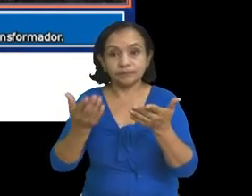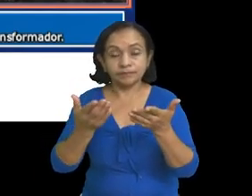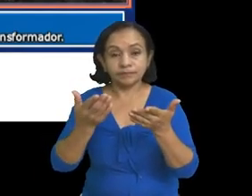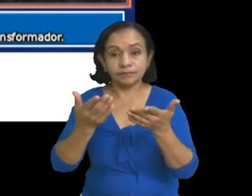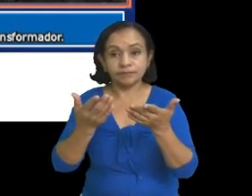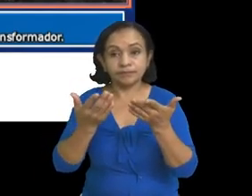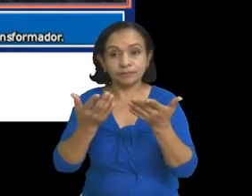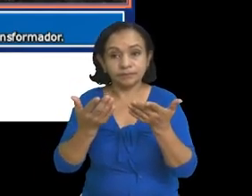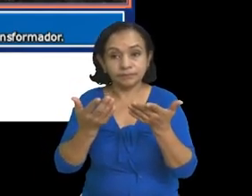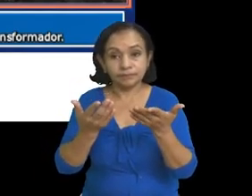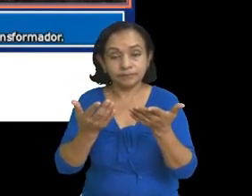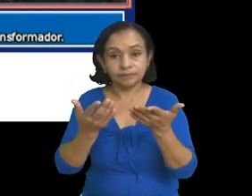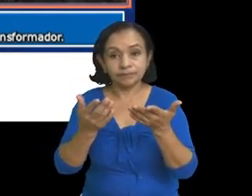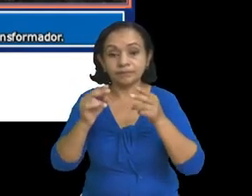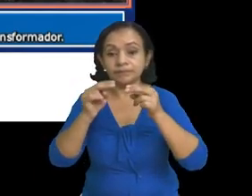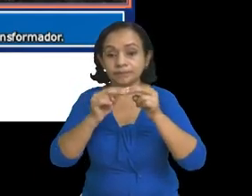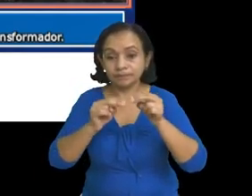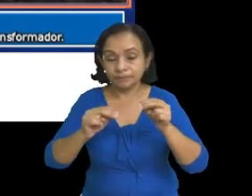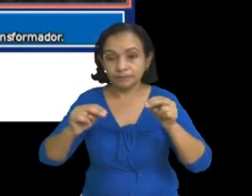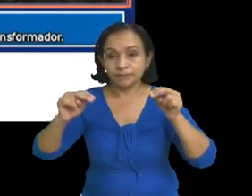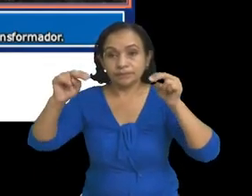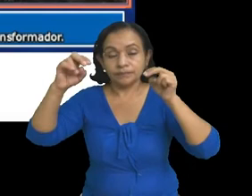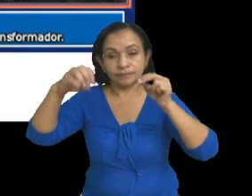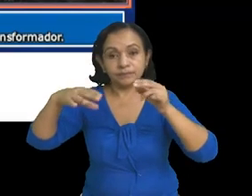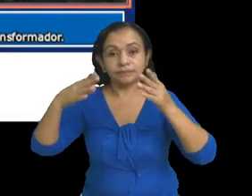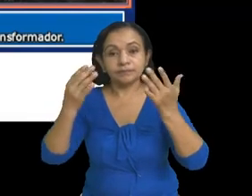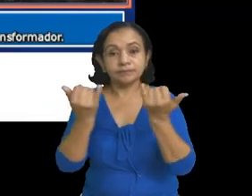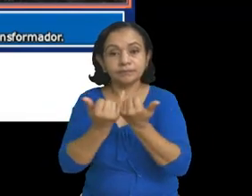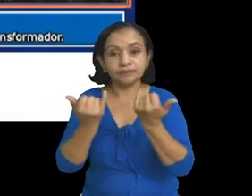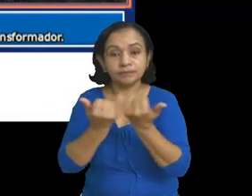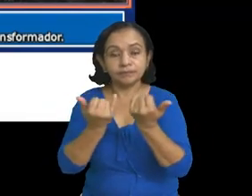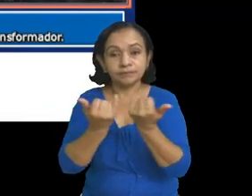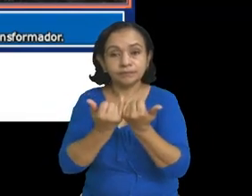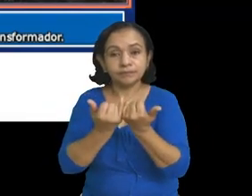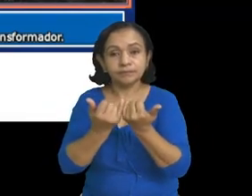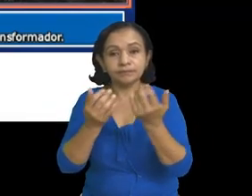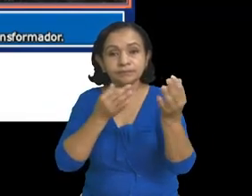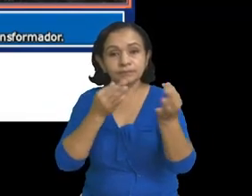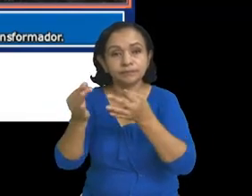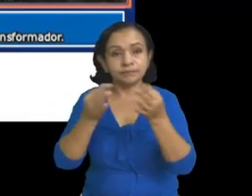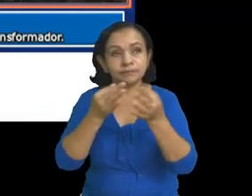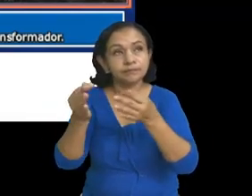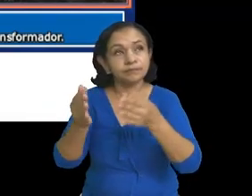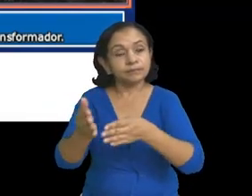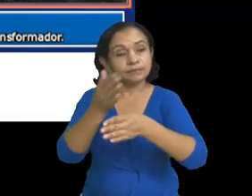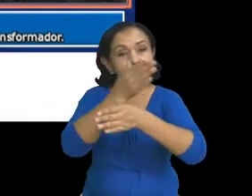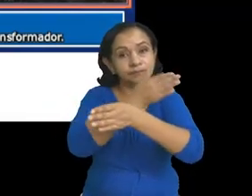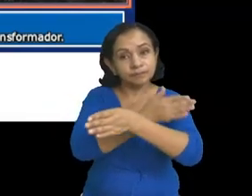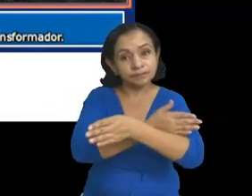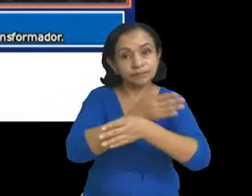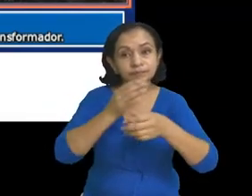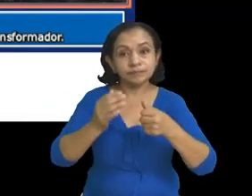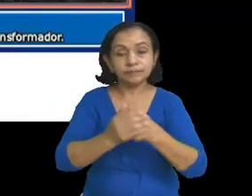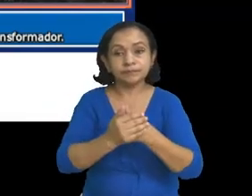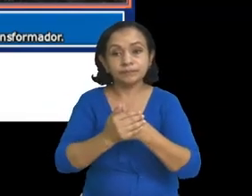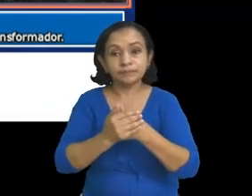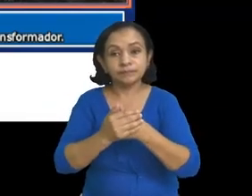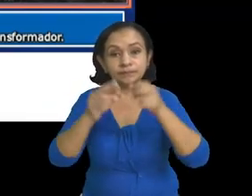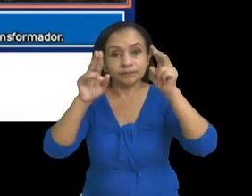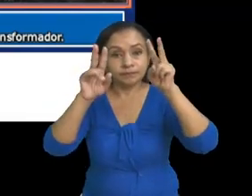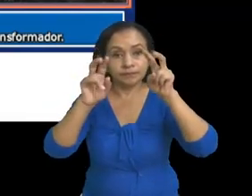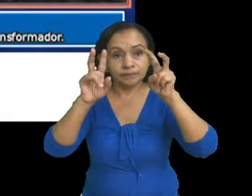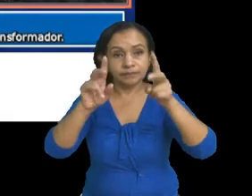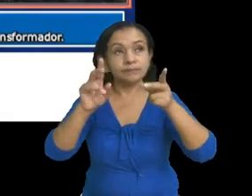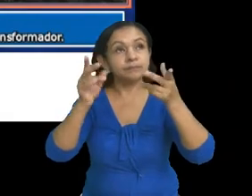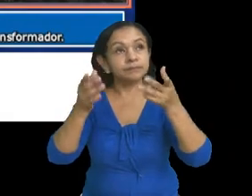distribución, es para el sistema de transmisión. Entonces, lo que te hablaba yo del volviendo a lo que es el tema del